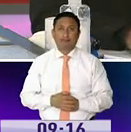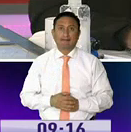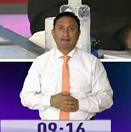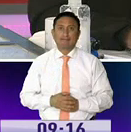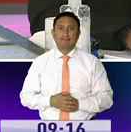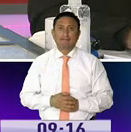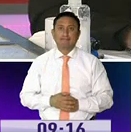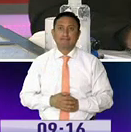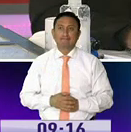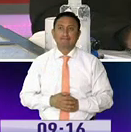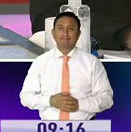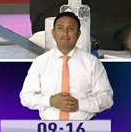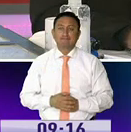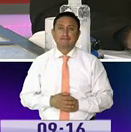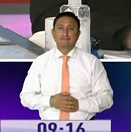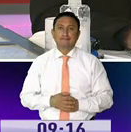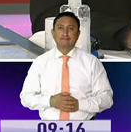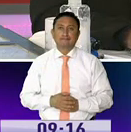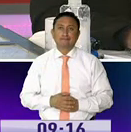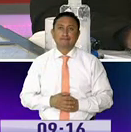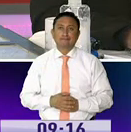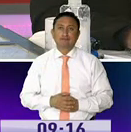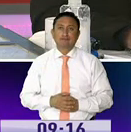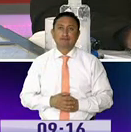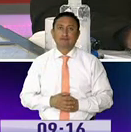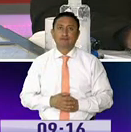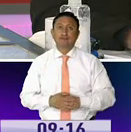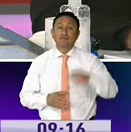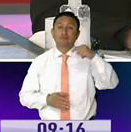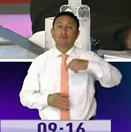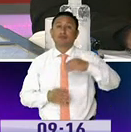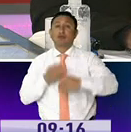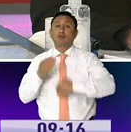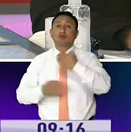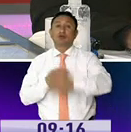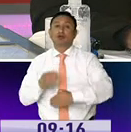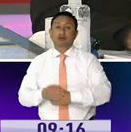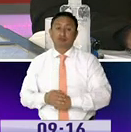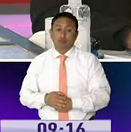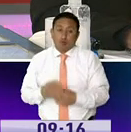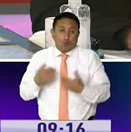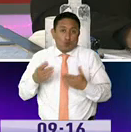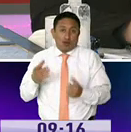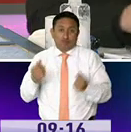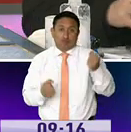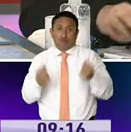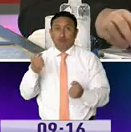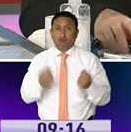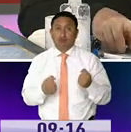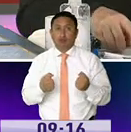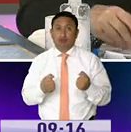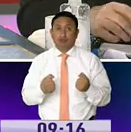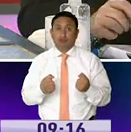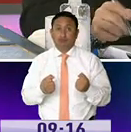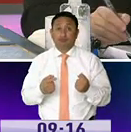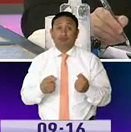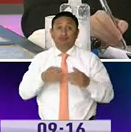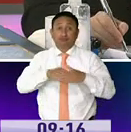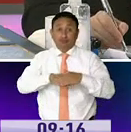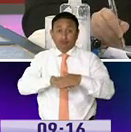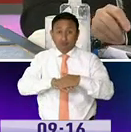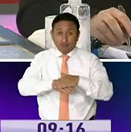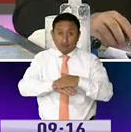Bueno, el protocolo y los procesos que nosotros tenemos definido es que todo vehículo que está